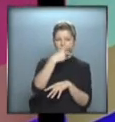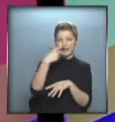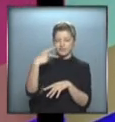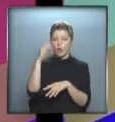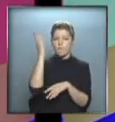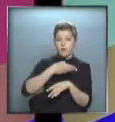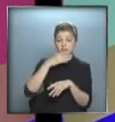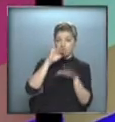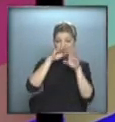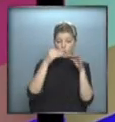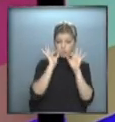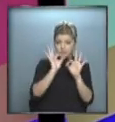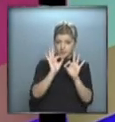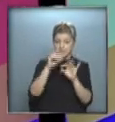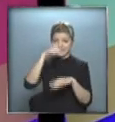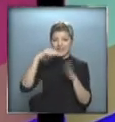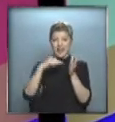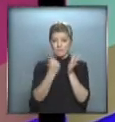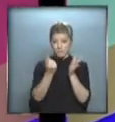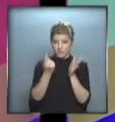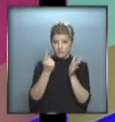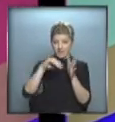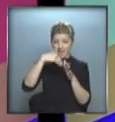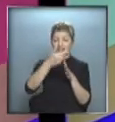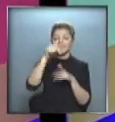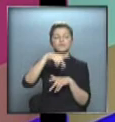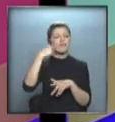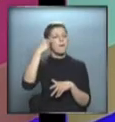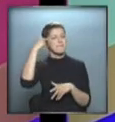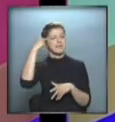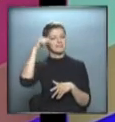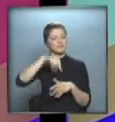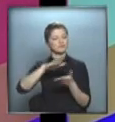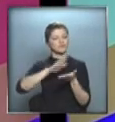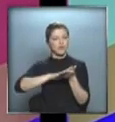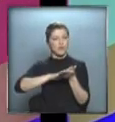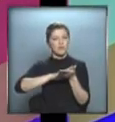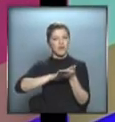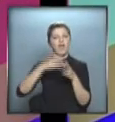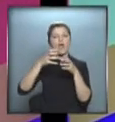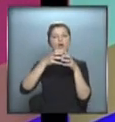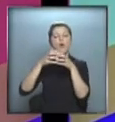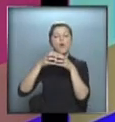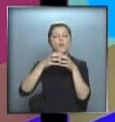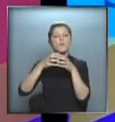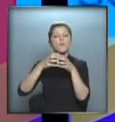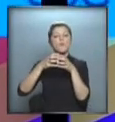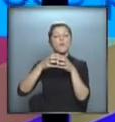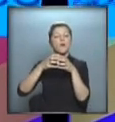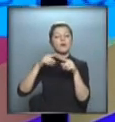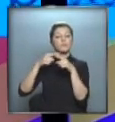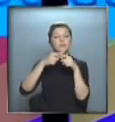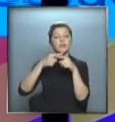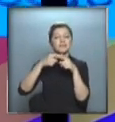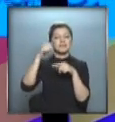escrutadas oficialmente en la ciudad de Buenos Aires, ¿qué lectura hace que el frente que componen todos los partidos políticos del UNEN en este momento